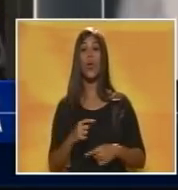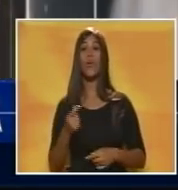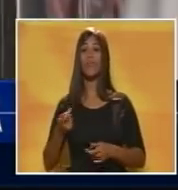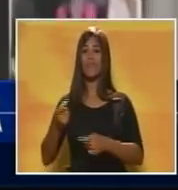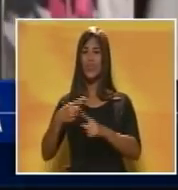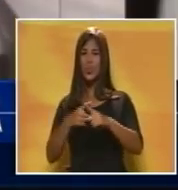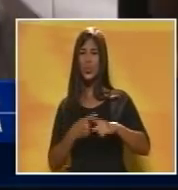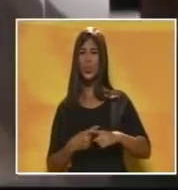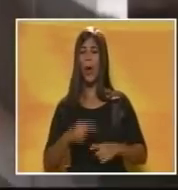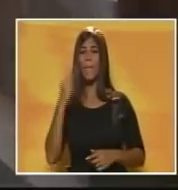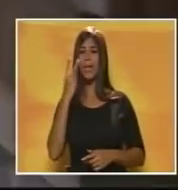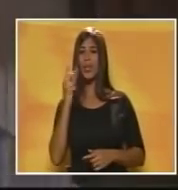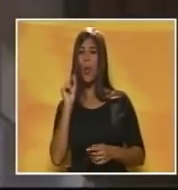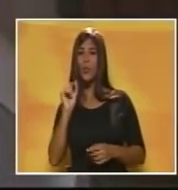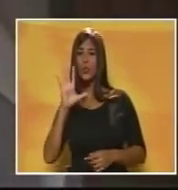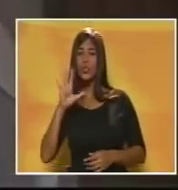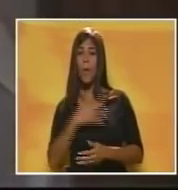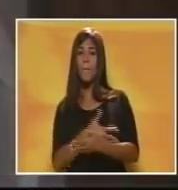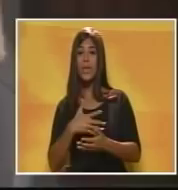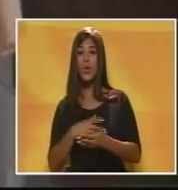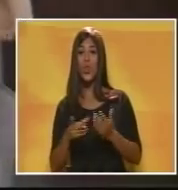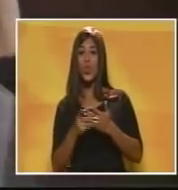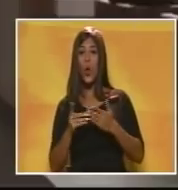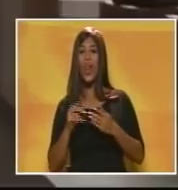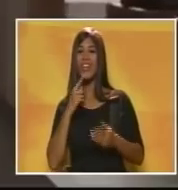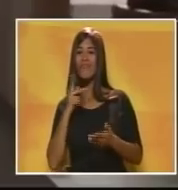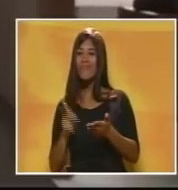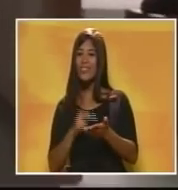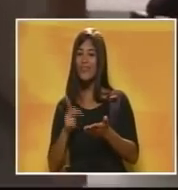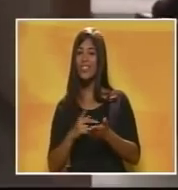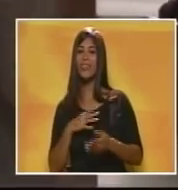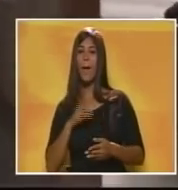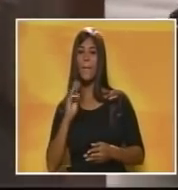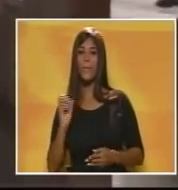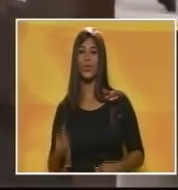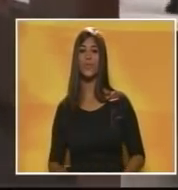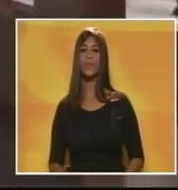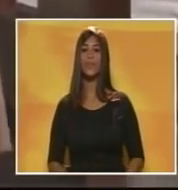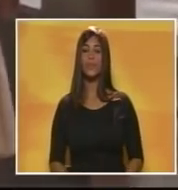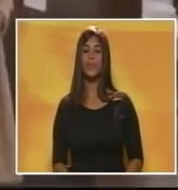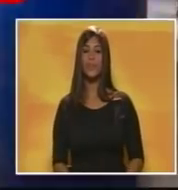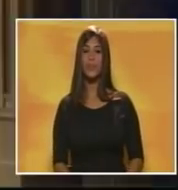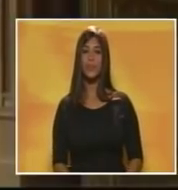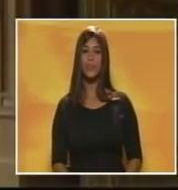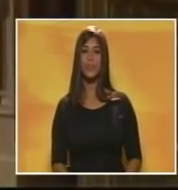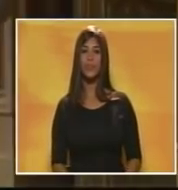ingresó $22.5 millones según la revista Forbes.